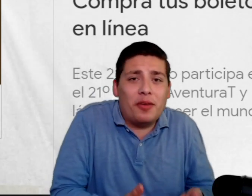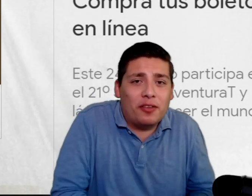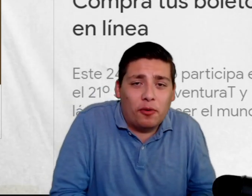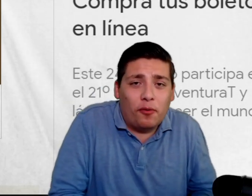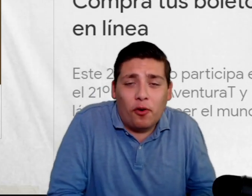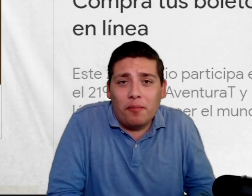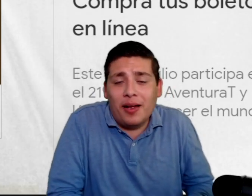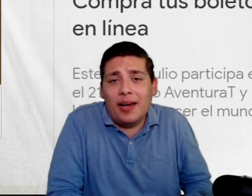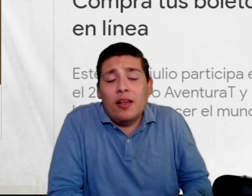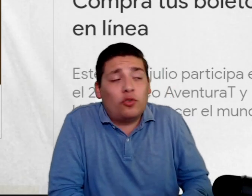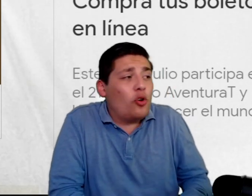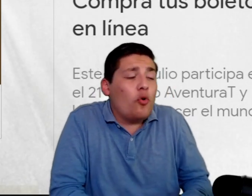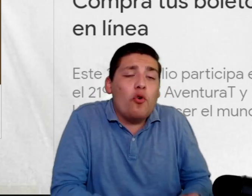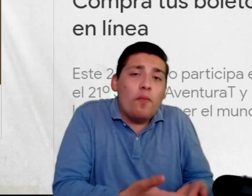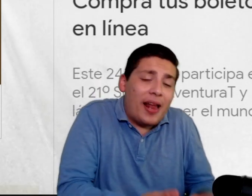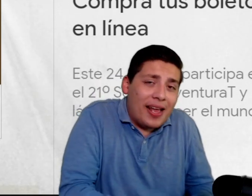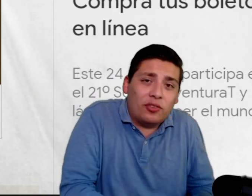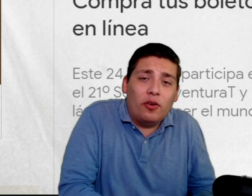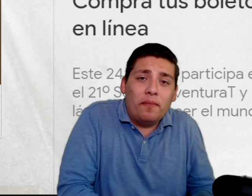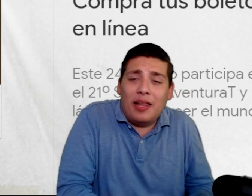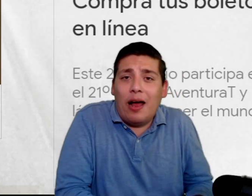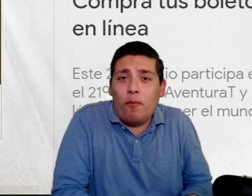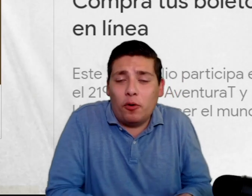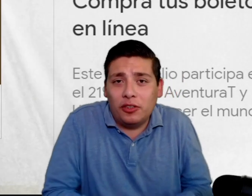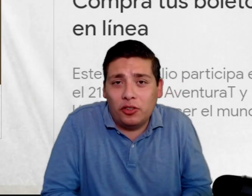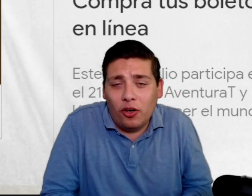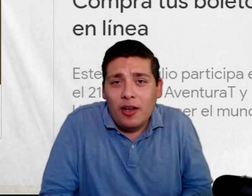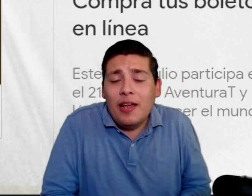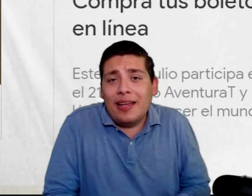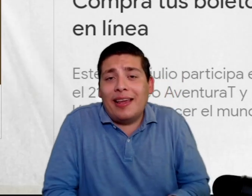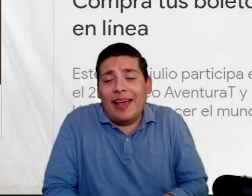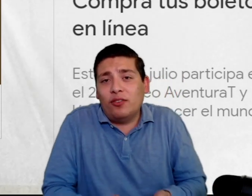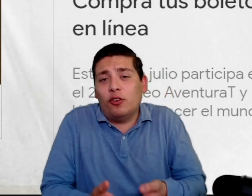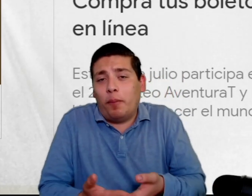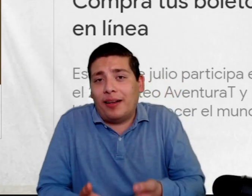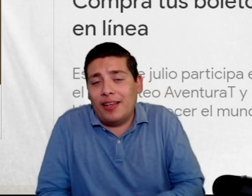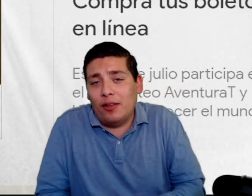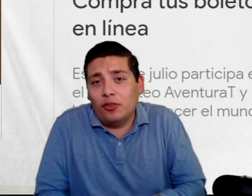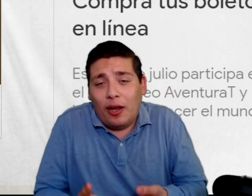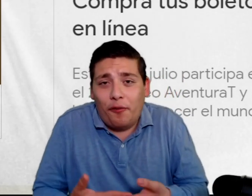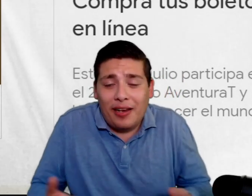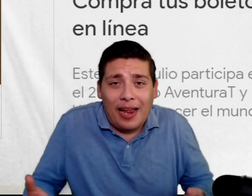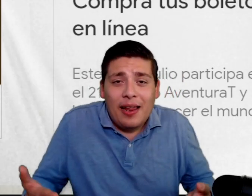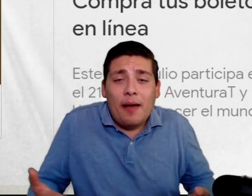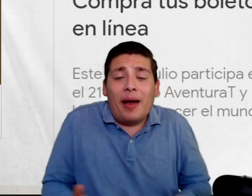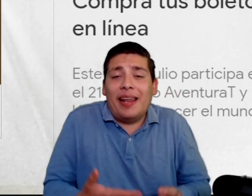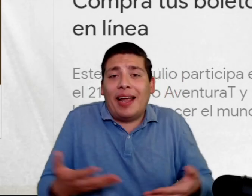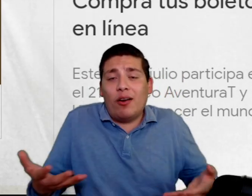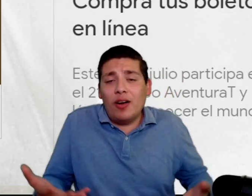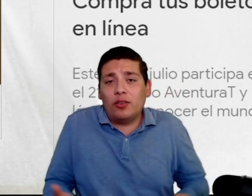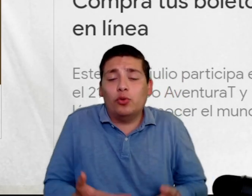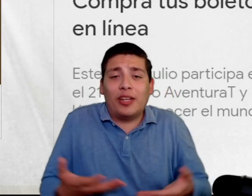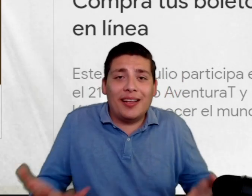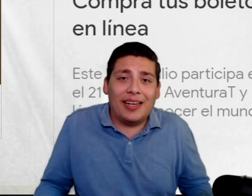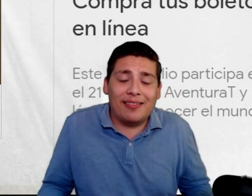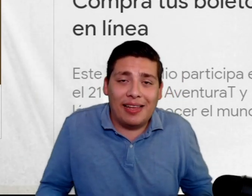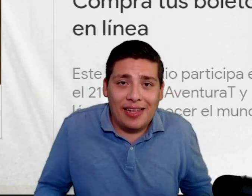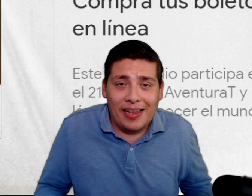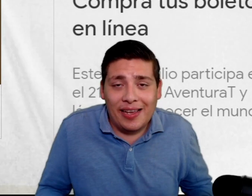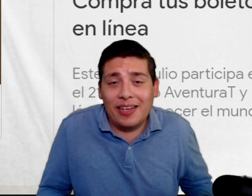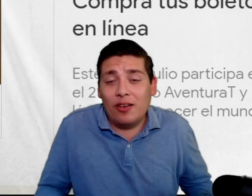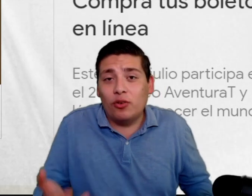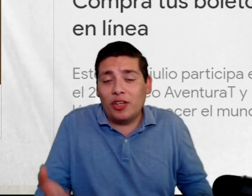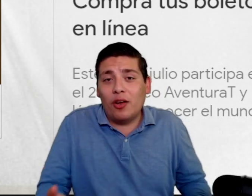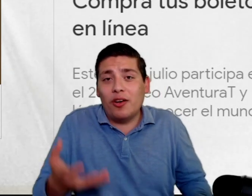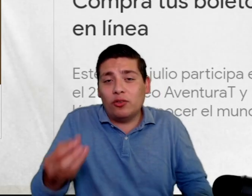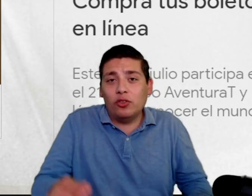de lo mismo, son un brazo de la oposición y de estos partidos que al final manejaron a sus anchas las